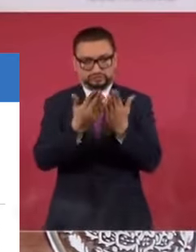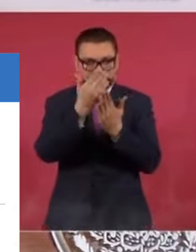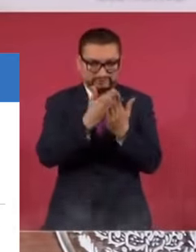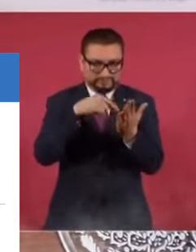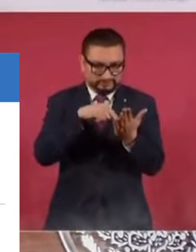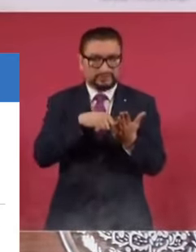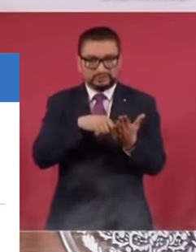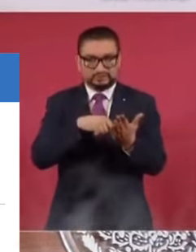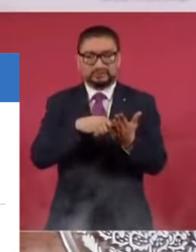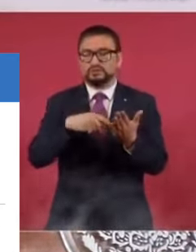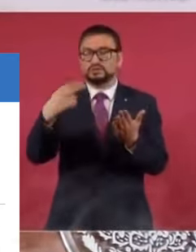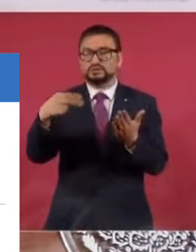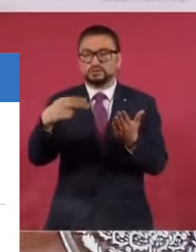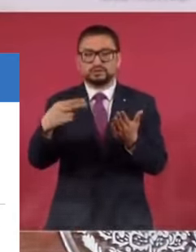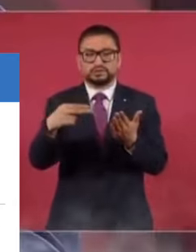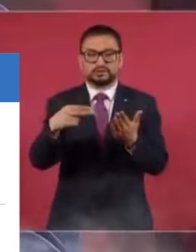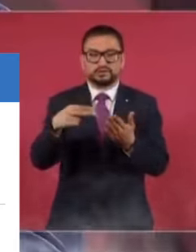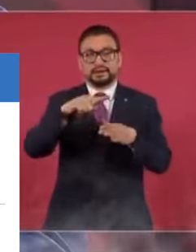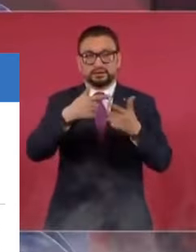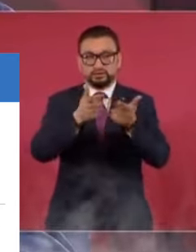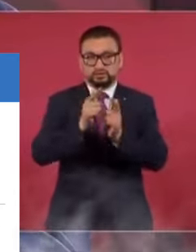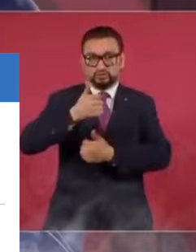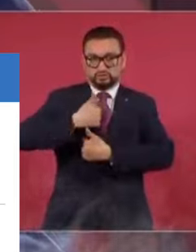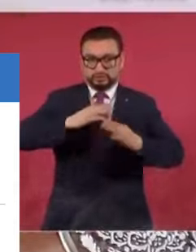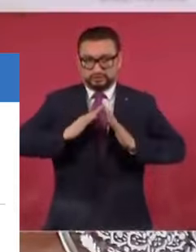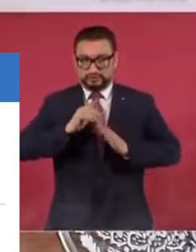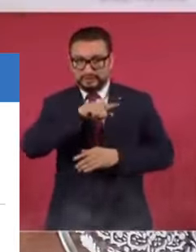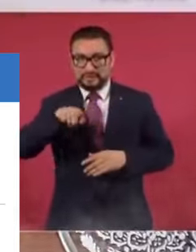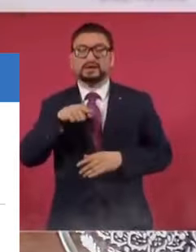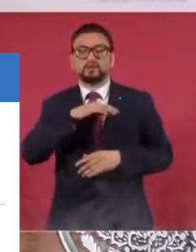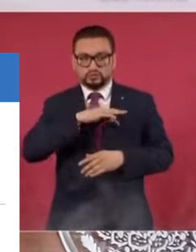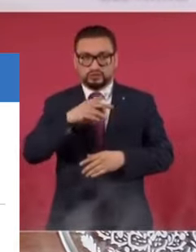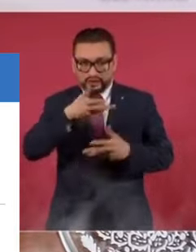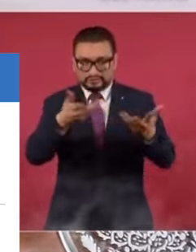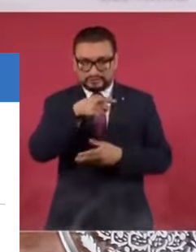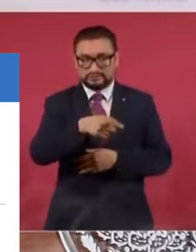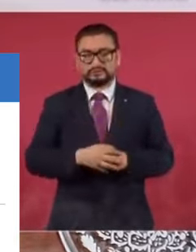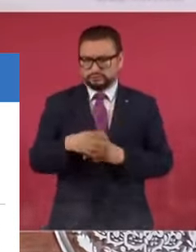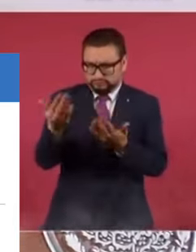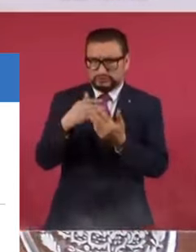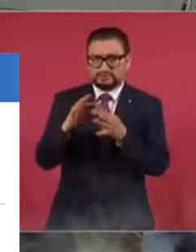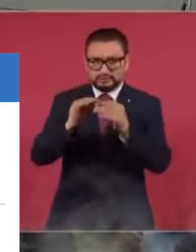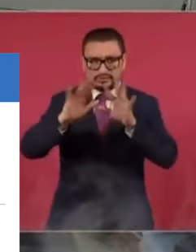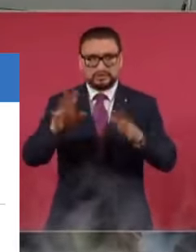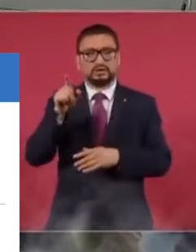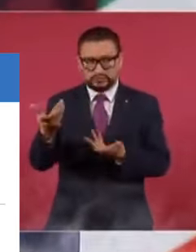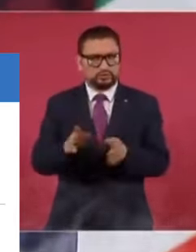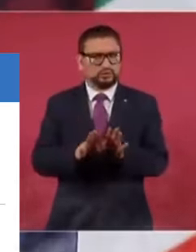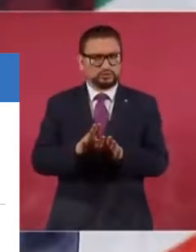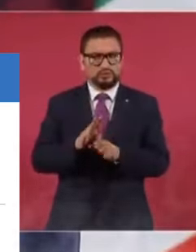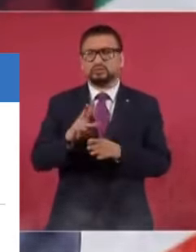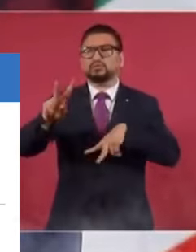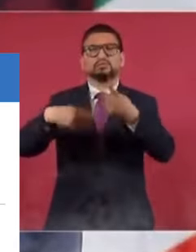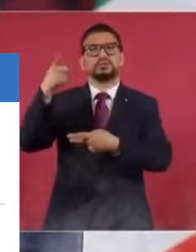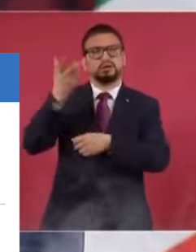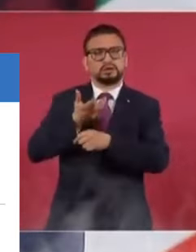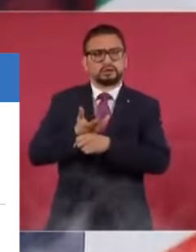entonces se llama Fue el ejército. Y también, ¿por qué no nos aclara por qué fue ella como testigo de Estados